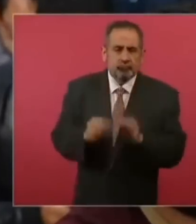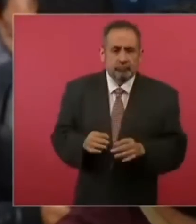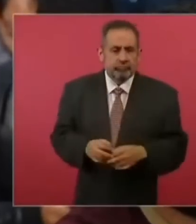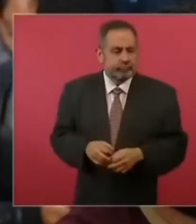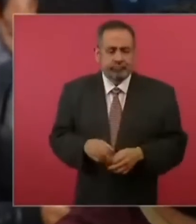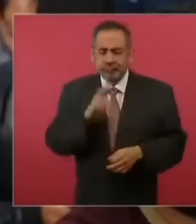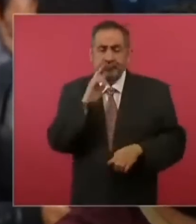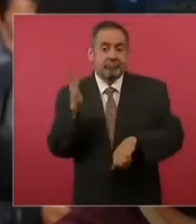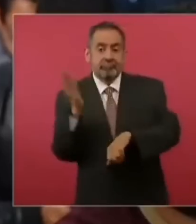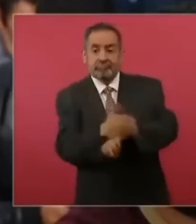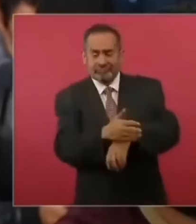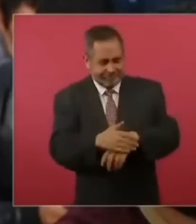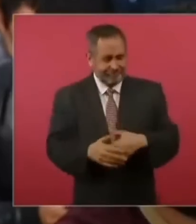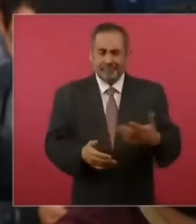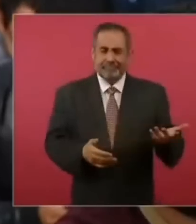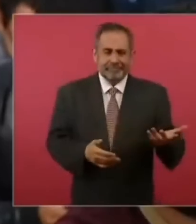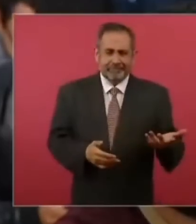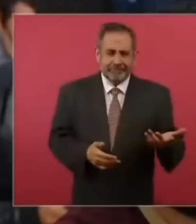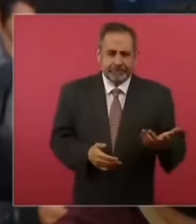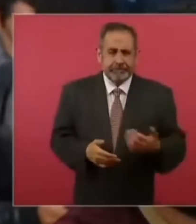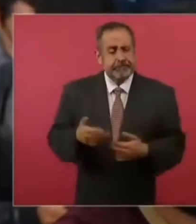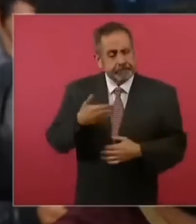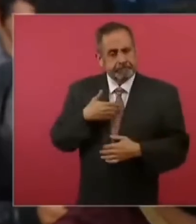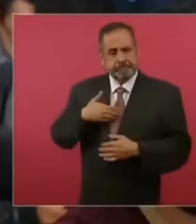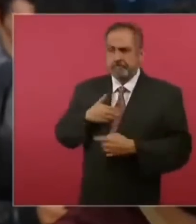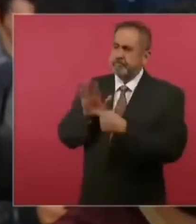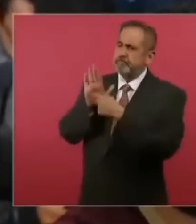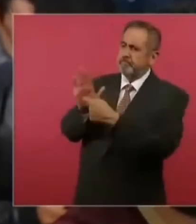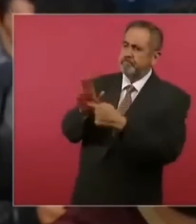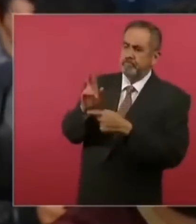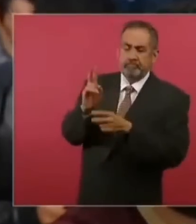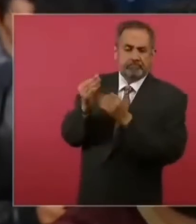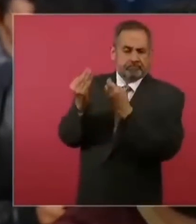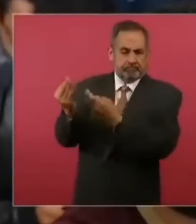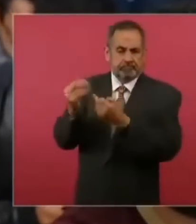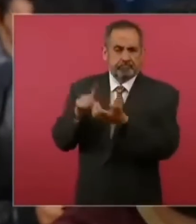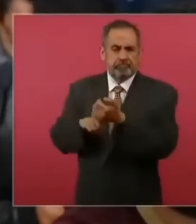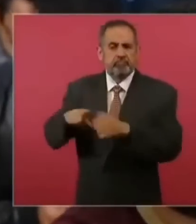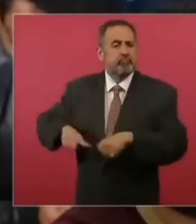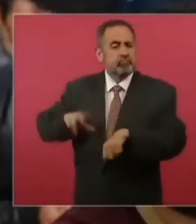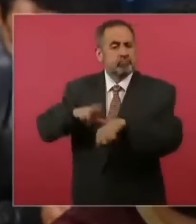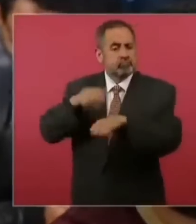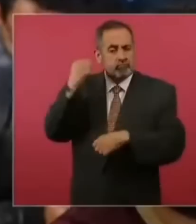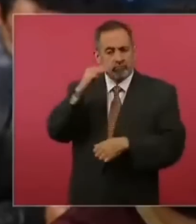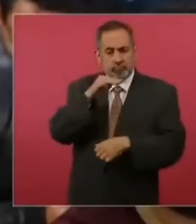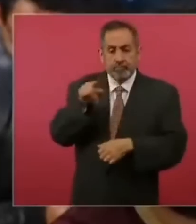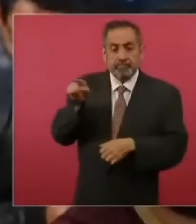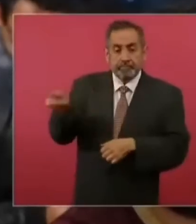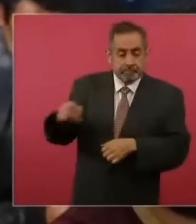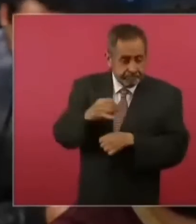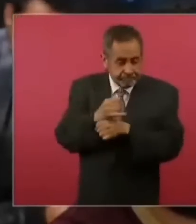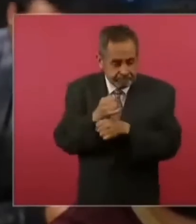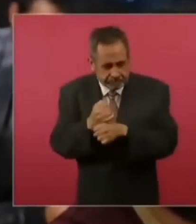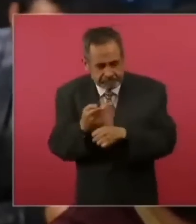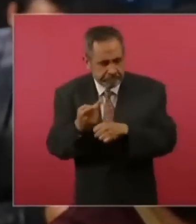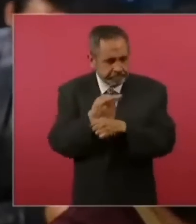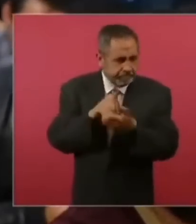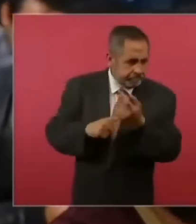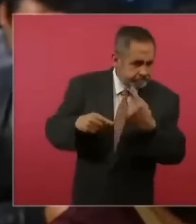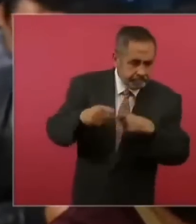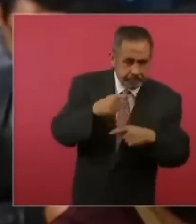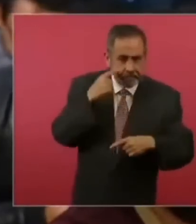gente inocente. Después de que expusimos este caso, el gobernador de Michoacán se puso a investigar el